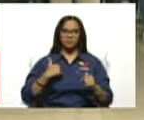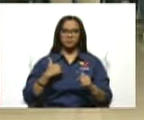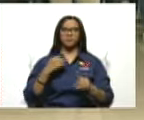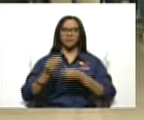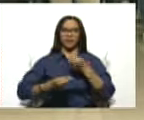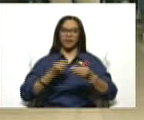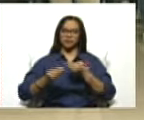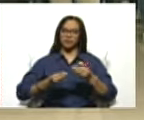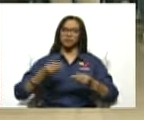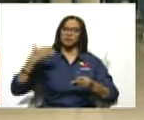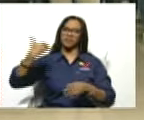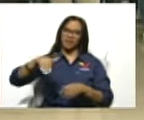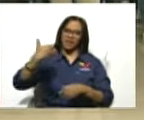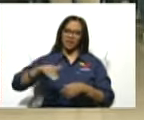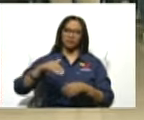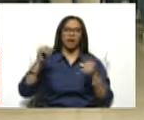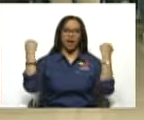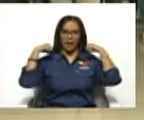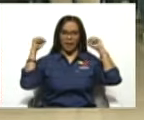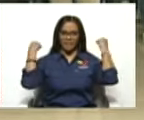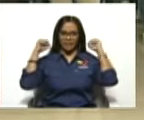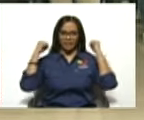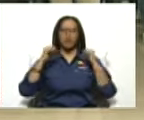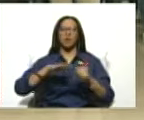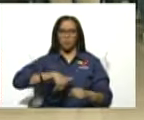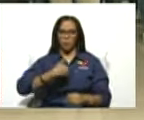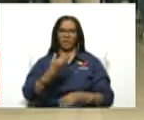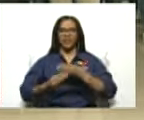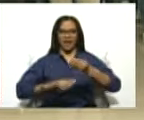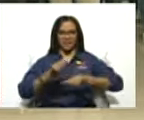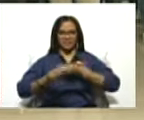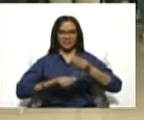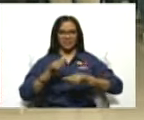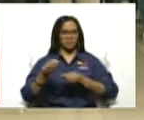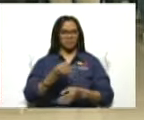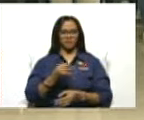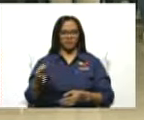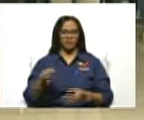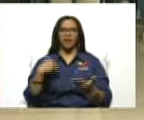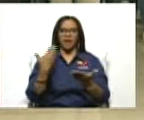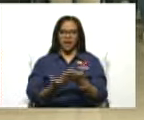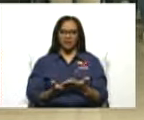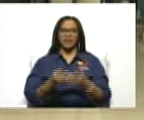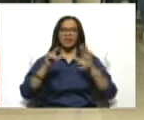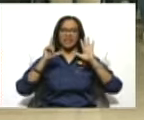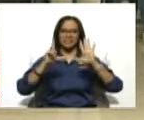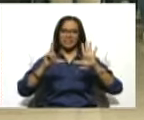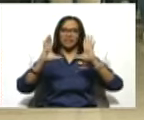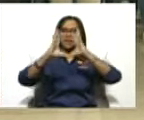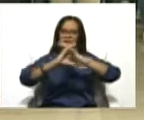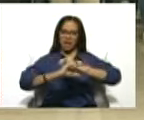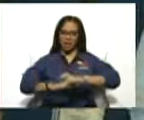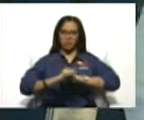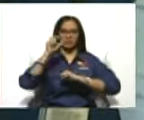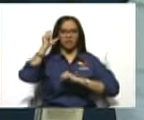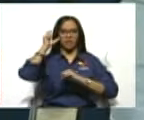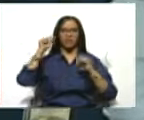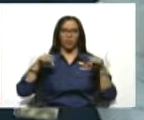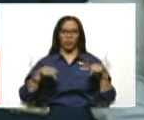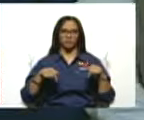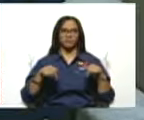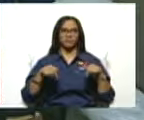su derecho al simulacro, lo puede hacer perfectamente hasta las 7 de la noche del día de